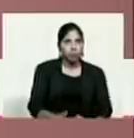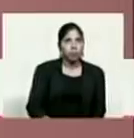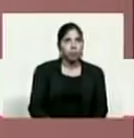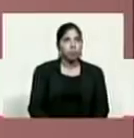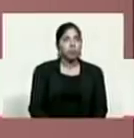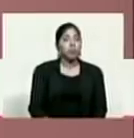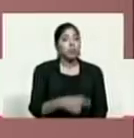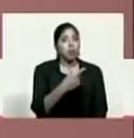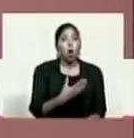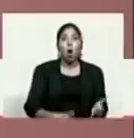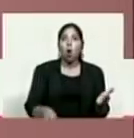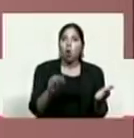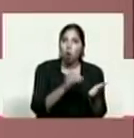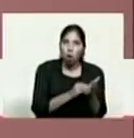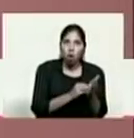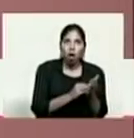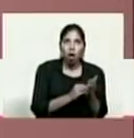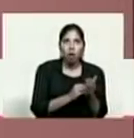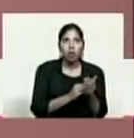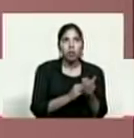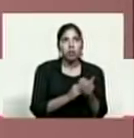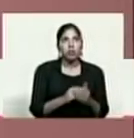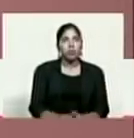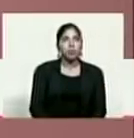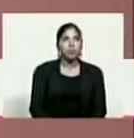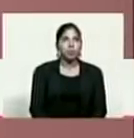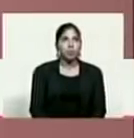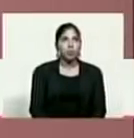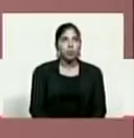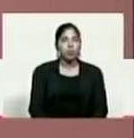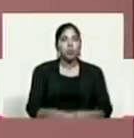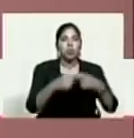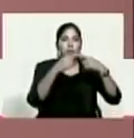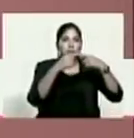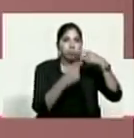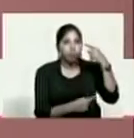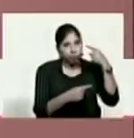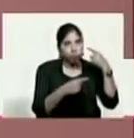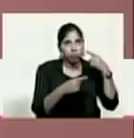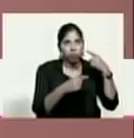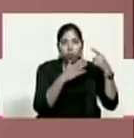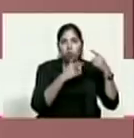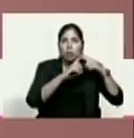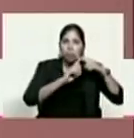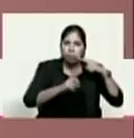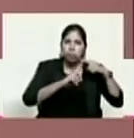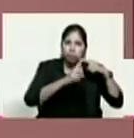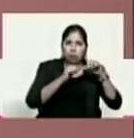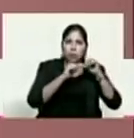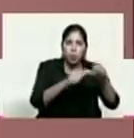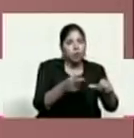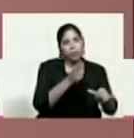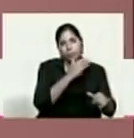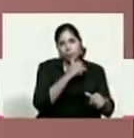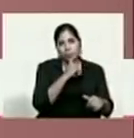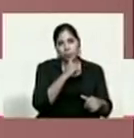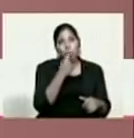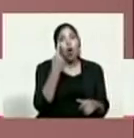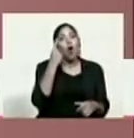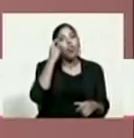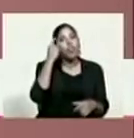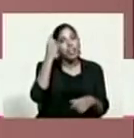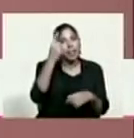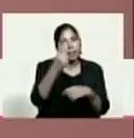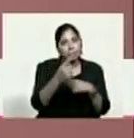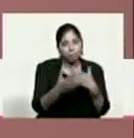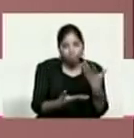atacaron otra vez y generaron una caída que nos obligó a tardar un día más en recuperar